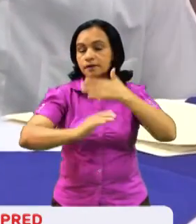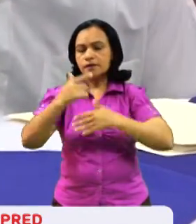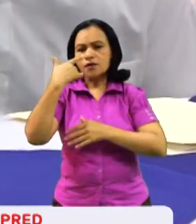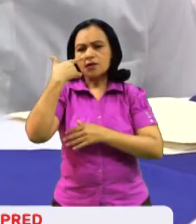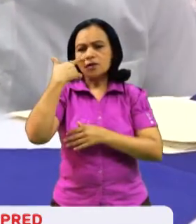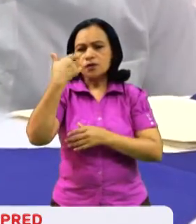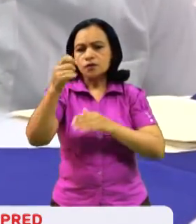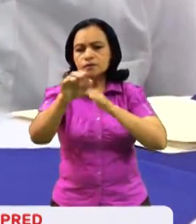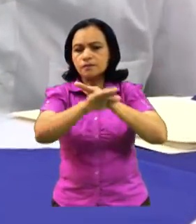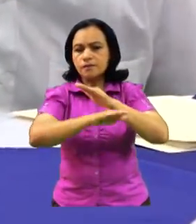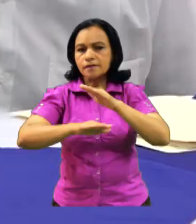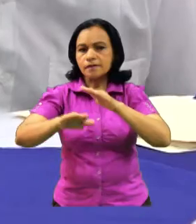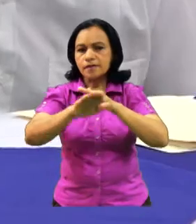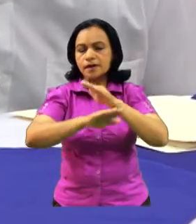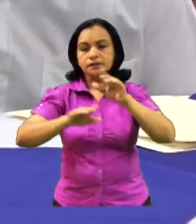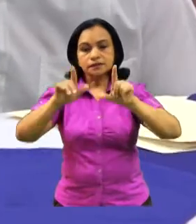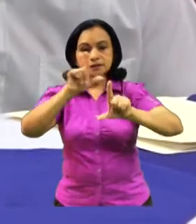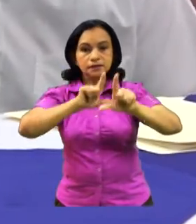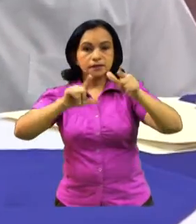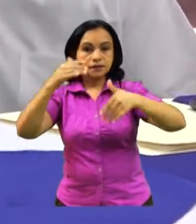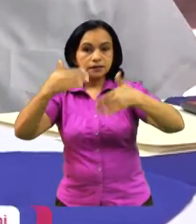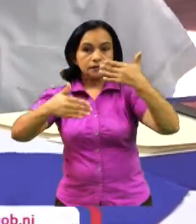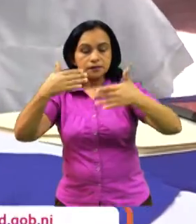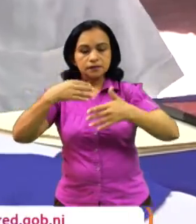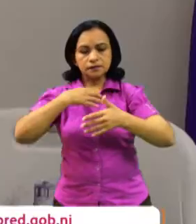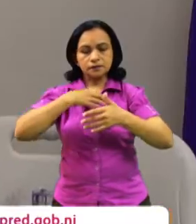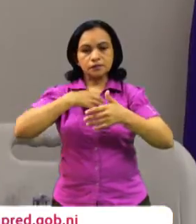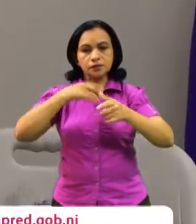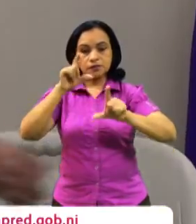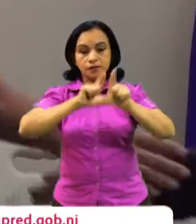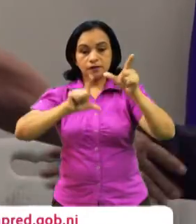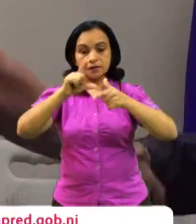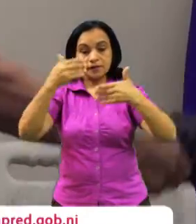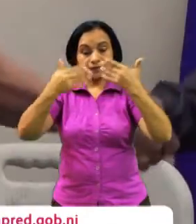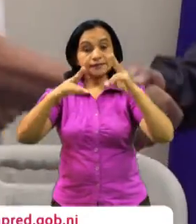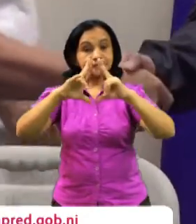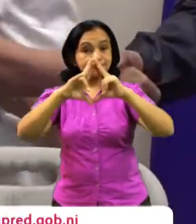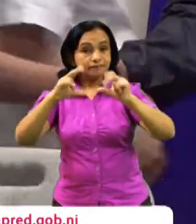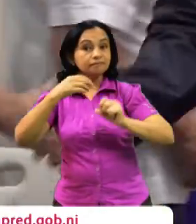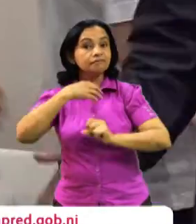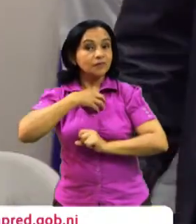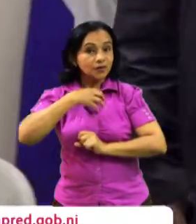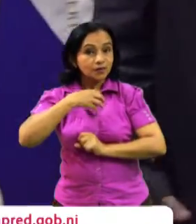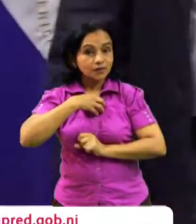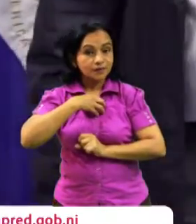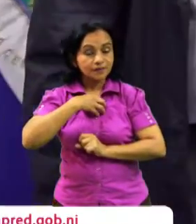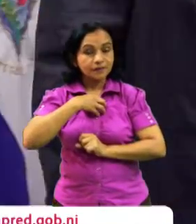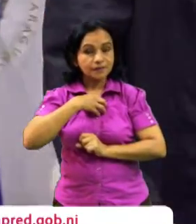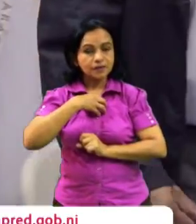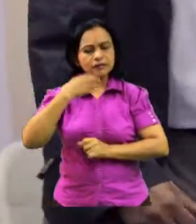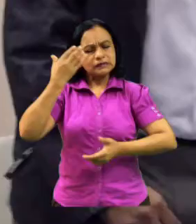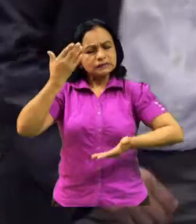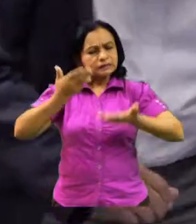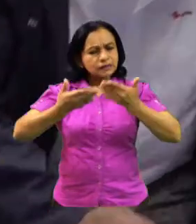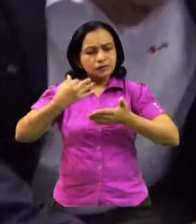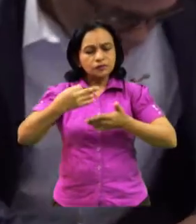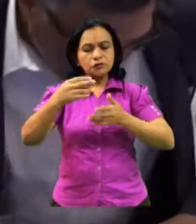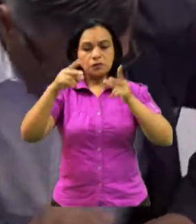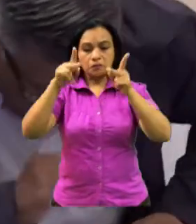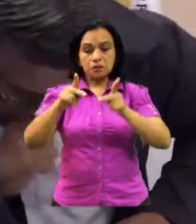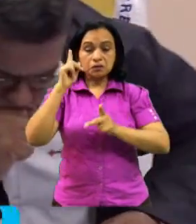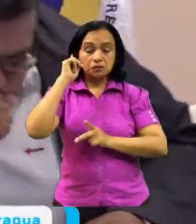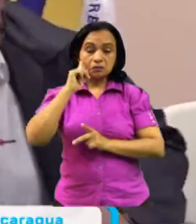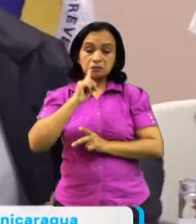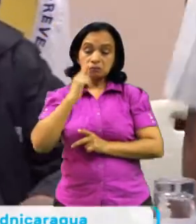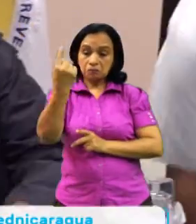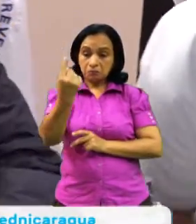conozcan elementos básicos de este tipo de lenguaje, que tenemos un propio lenguaje de señas nicaragüense nosotros, ¿verdad? Entonces que ellos a la hora de atender a una persona